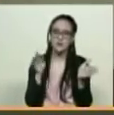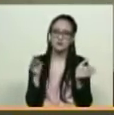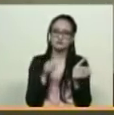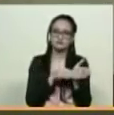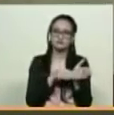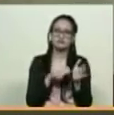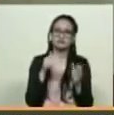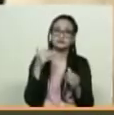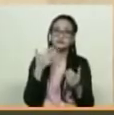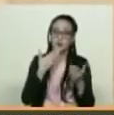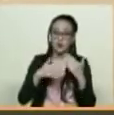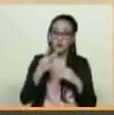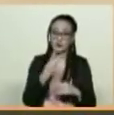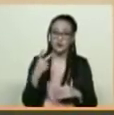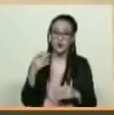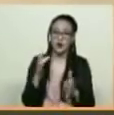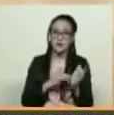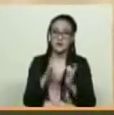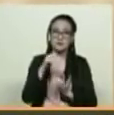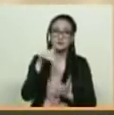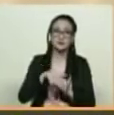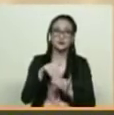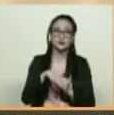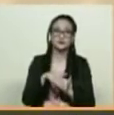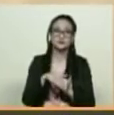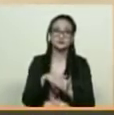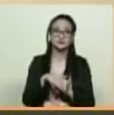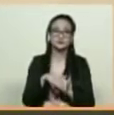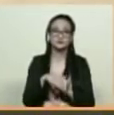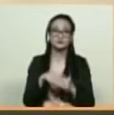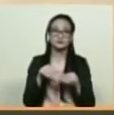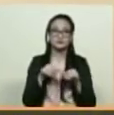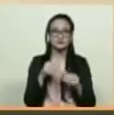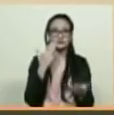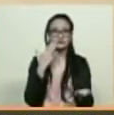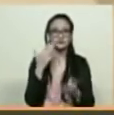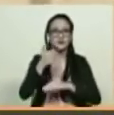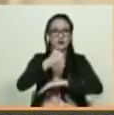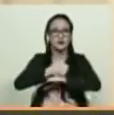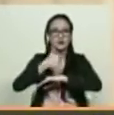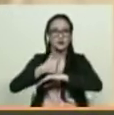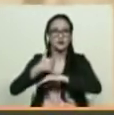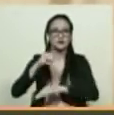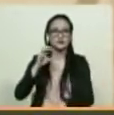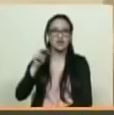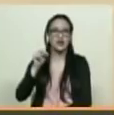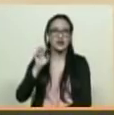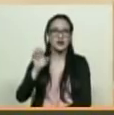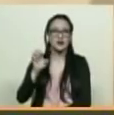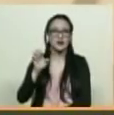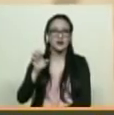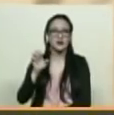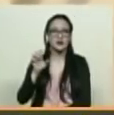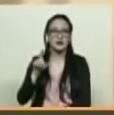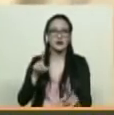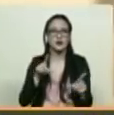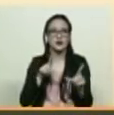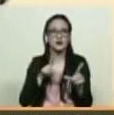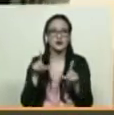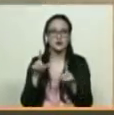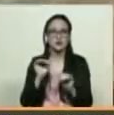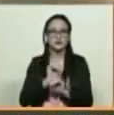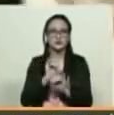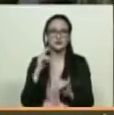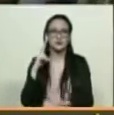contienda electoral. Nosotros seguimos apreciando en pantalla a los rectores del Consejo Nacional Electoral que ya se disponen a